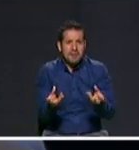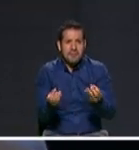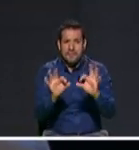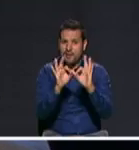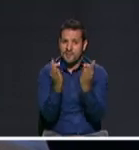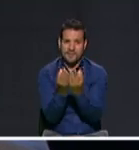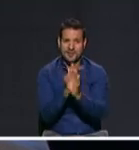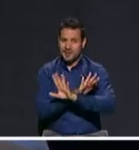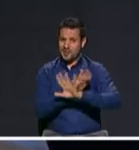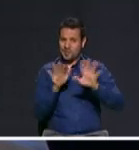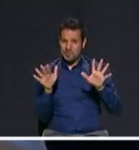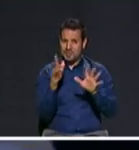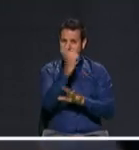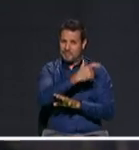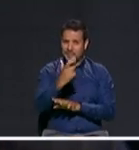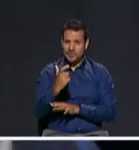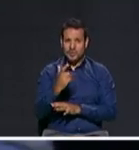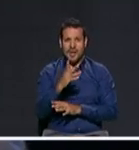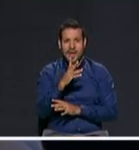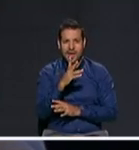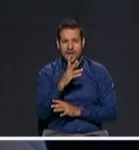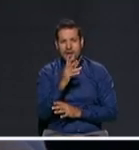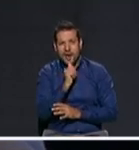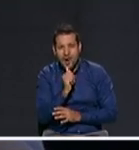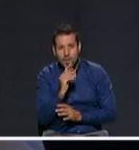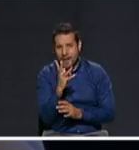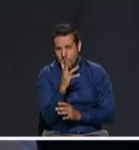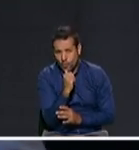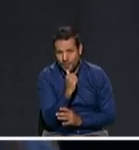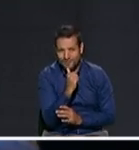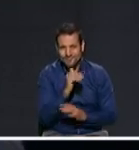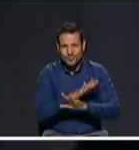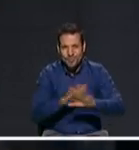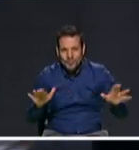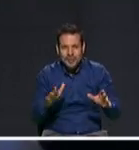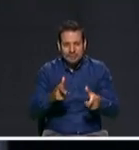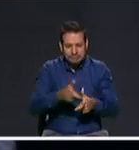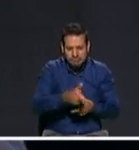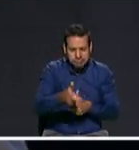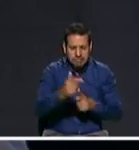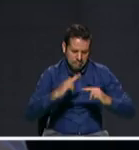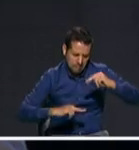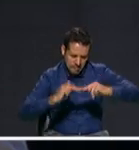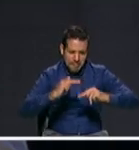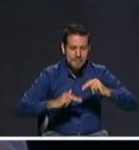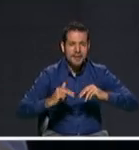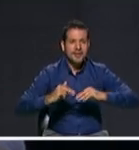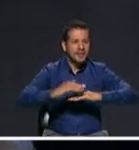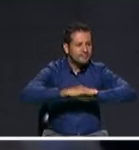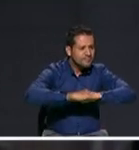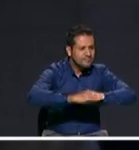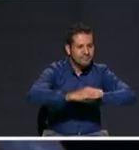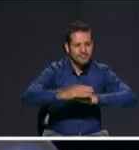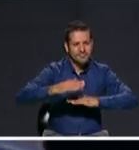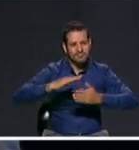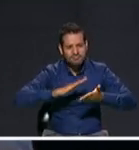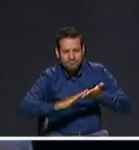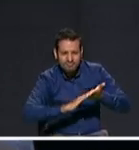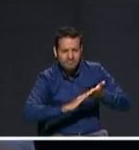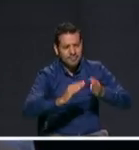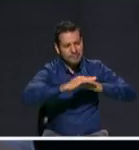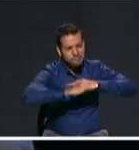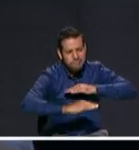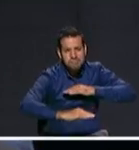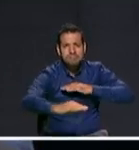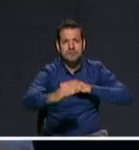puede haber más gente sin agua potable en liberar espacio público en los barrios en donde ni siquiera hay andenes por donde caminar infraestructura